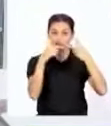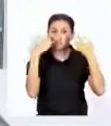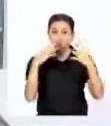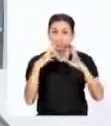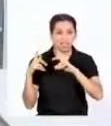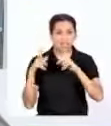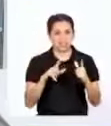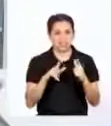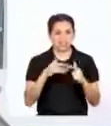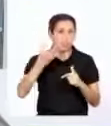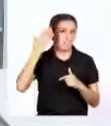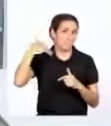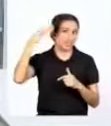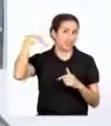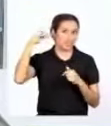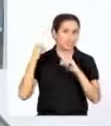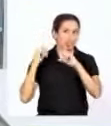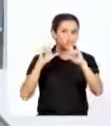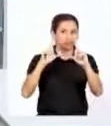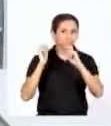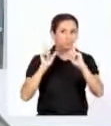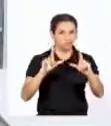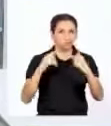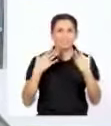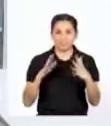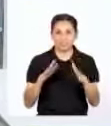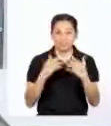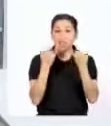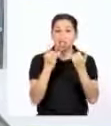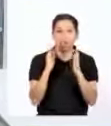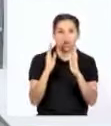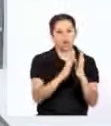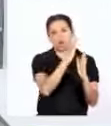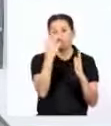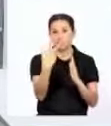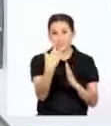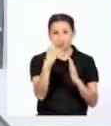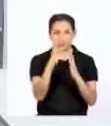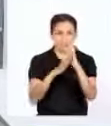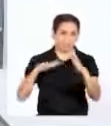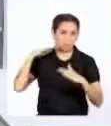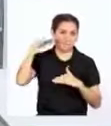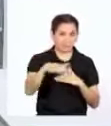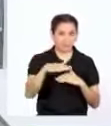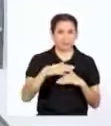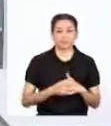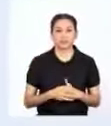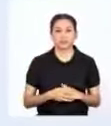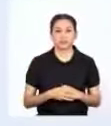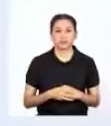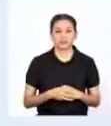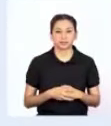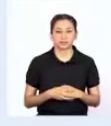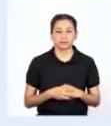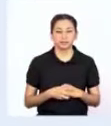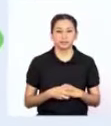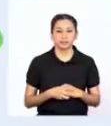dos primeros pasos ya han sido abordados en uno de los programas anteriores, es momento de que pasemos al tercer paso.